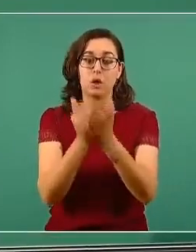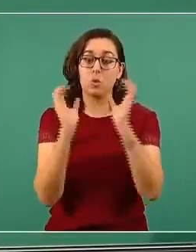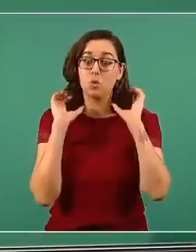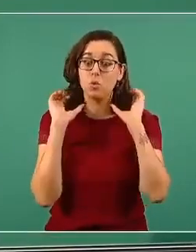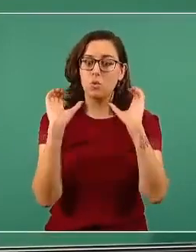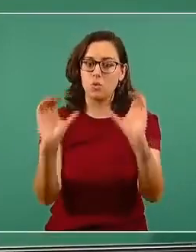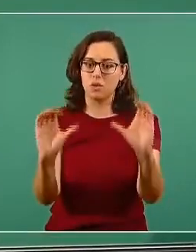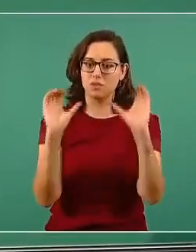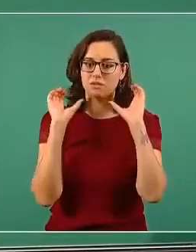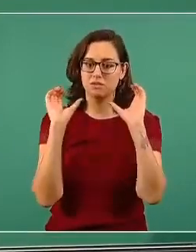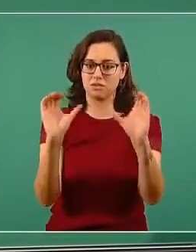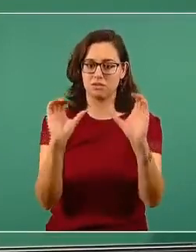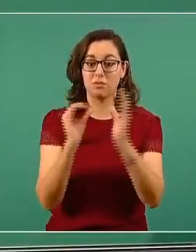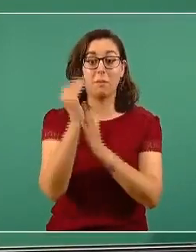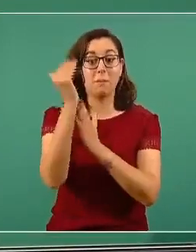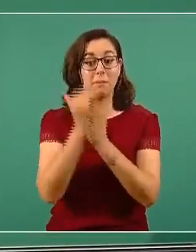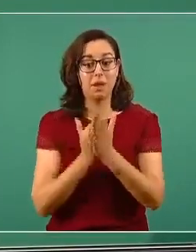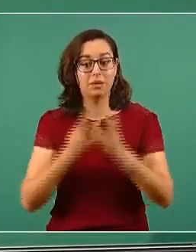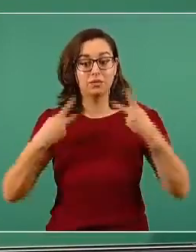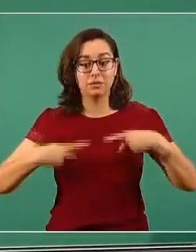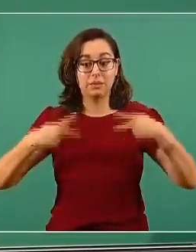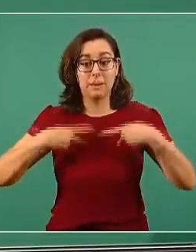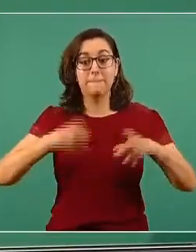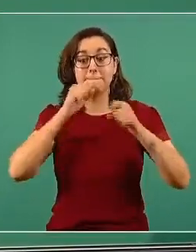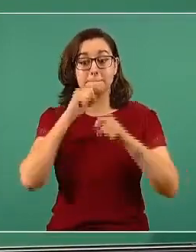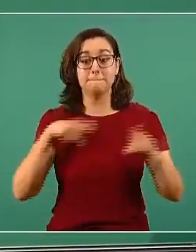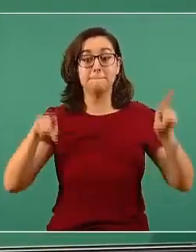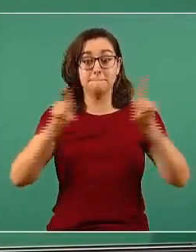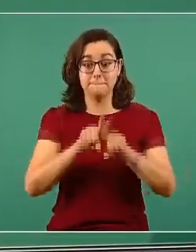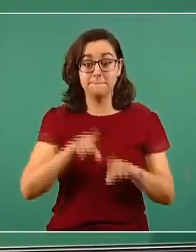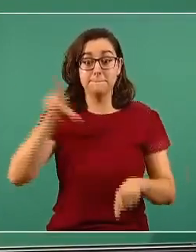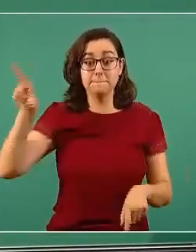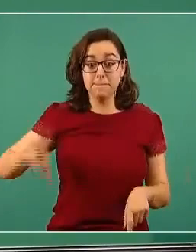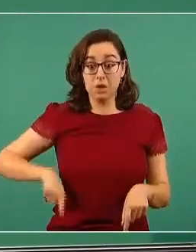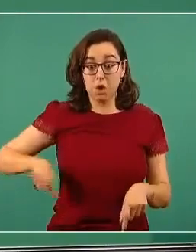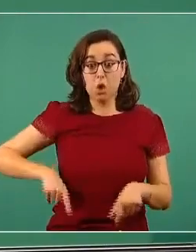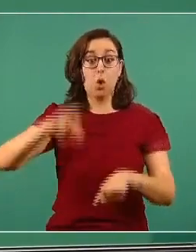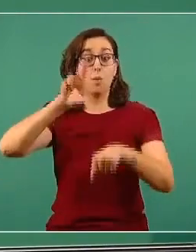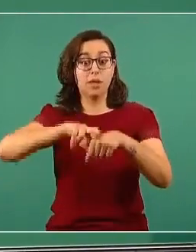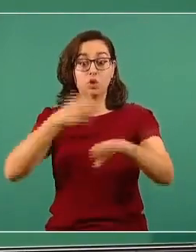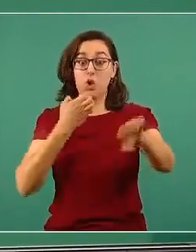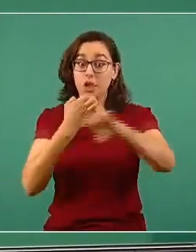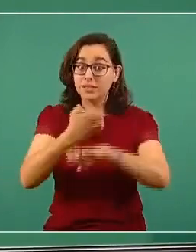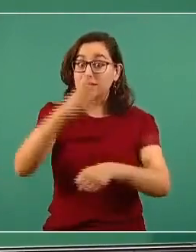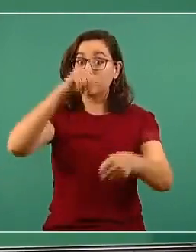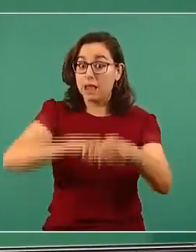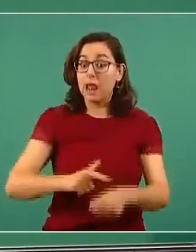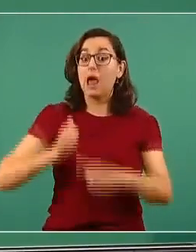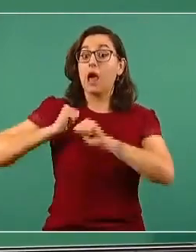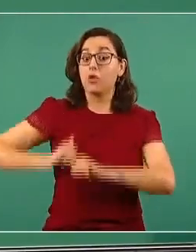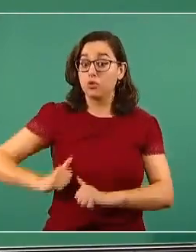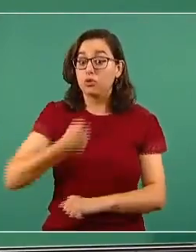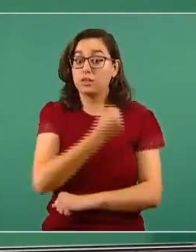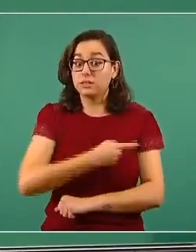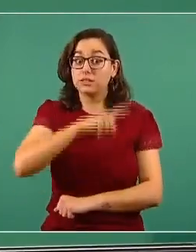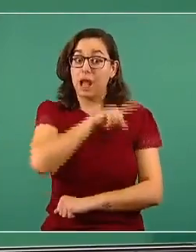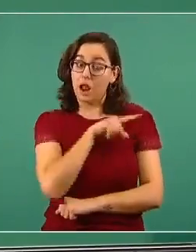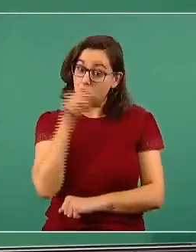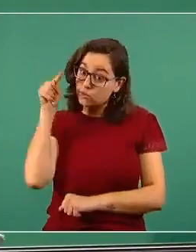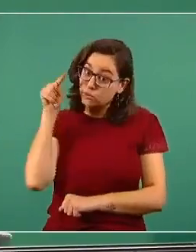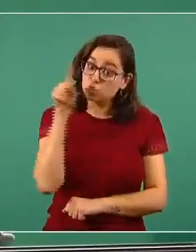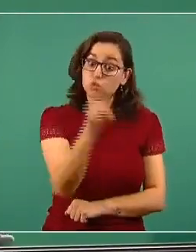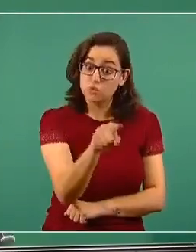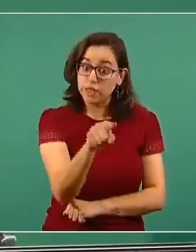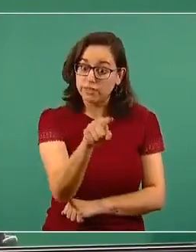cautela necesaria. Y a las autoridades sanitarias locales, que son los gobiernos de los estados, son autoridades sanitarias